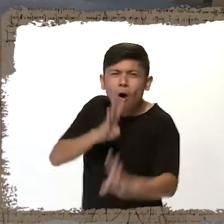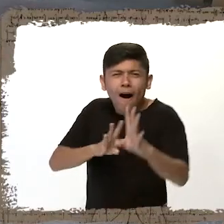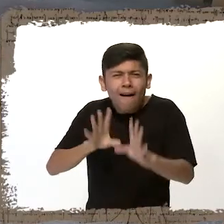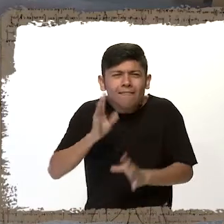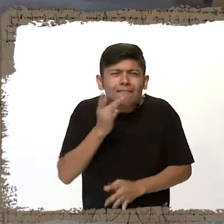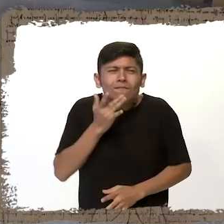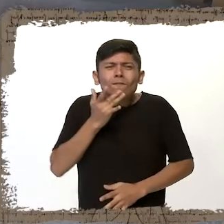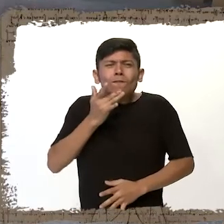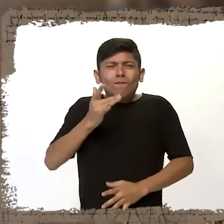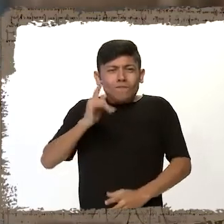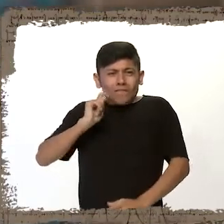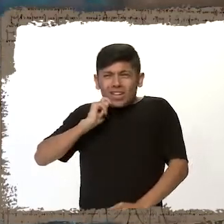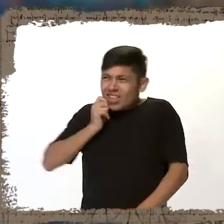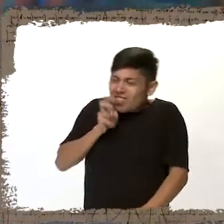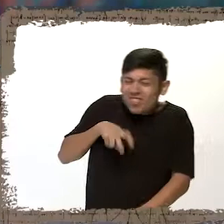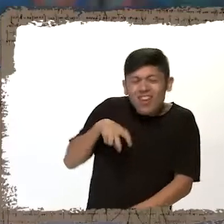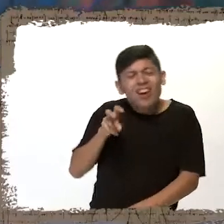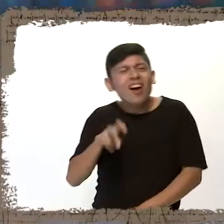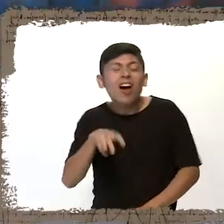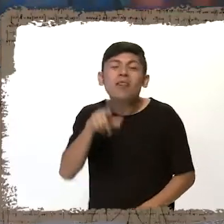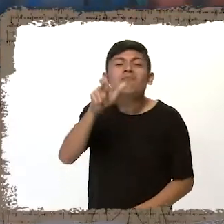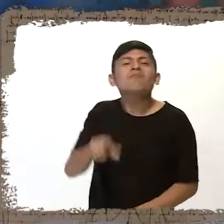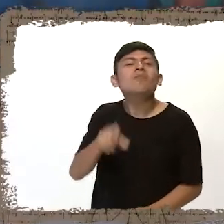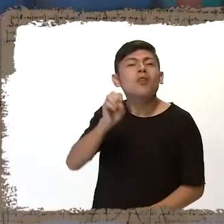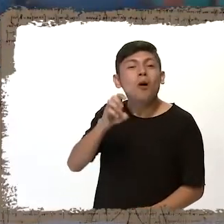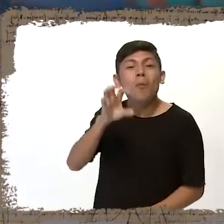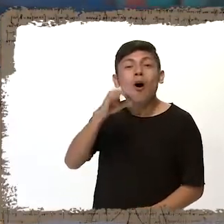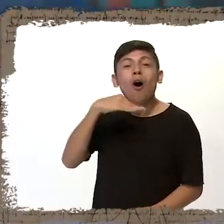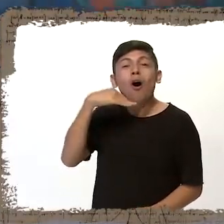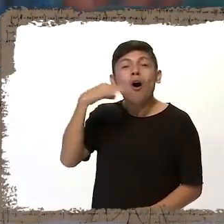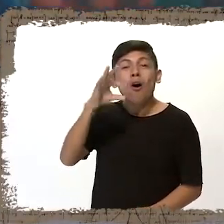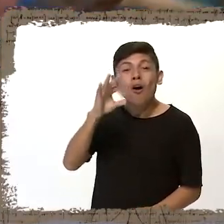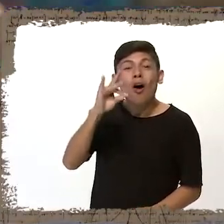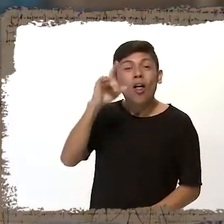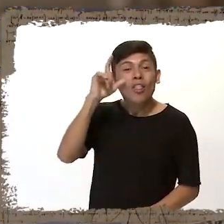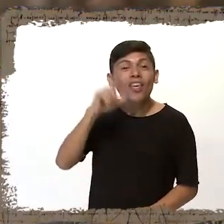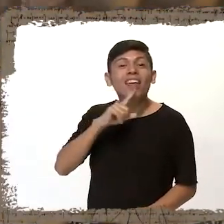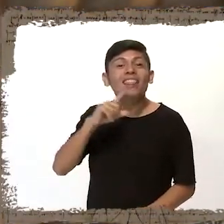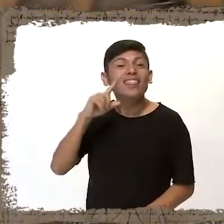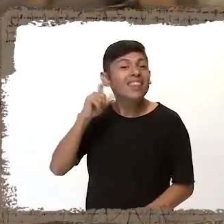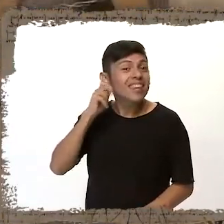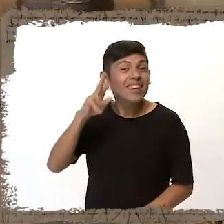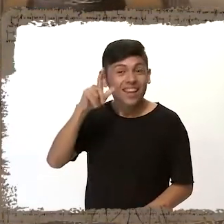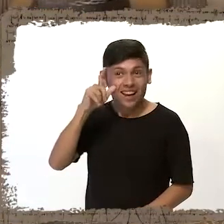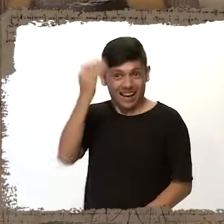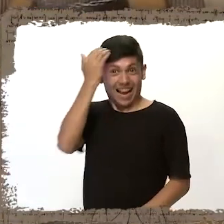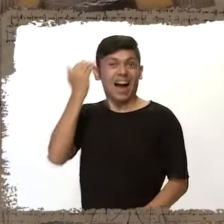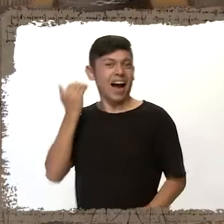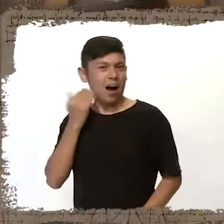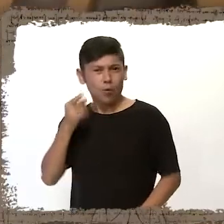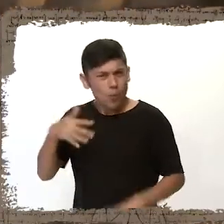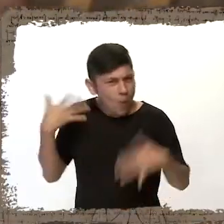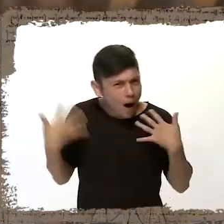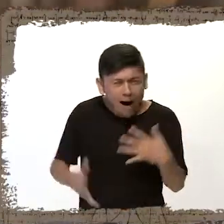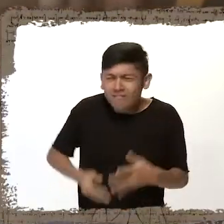atravesaba un bosque encantado. Su nombre era Ojo de Tigre Kamilovich